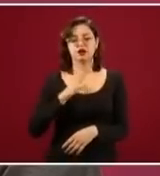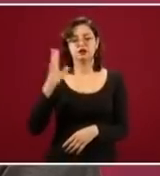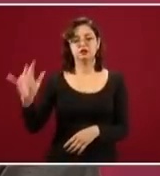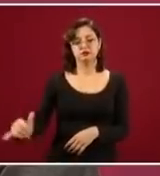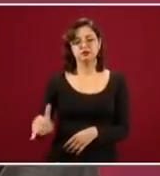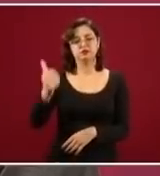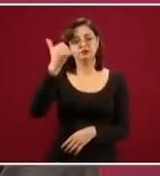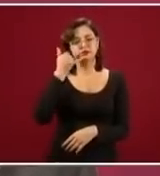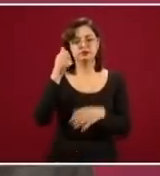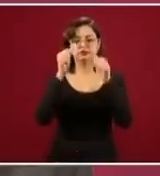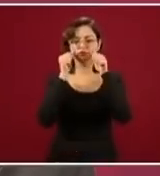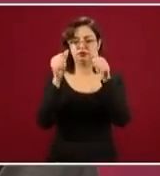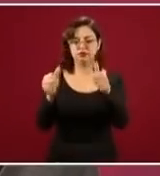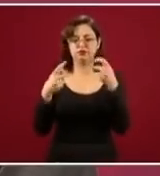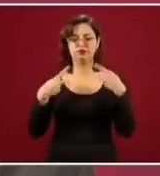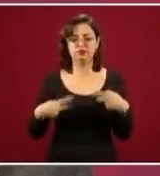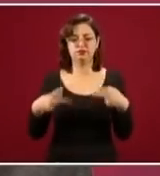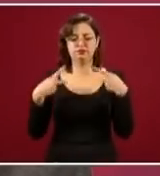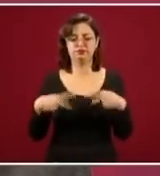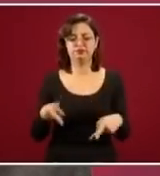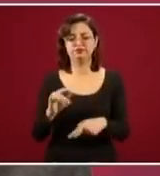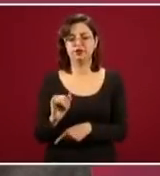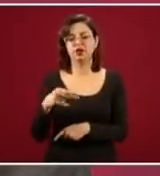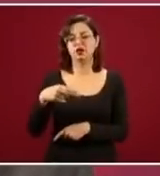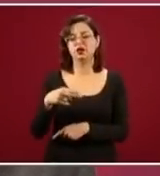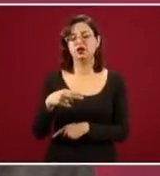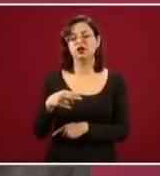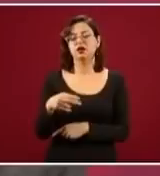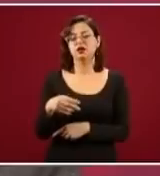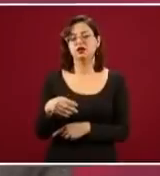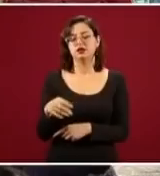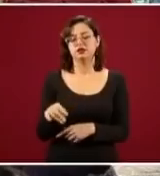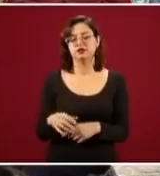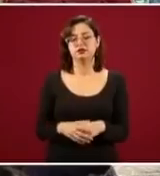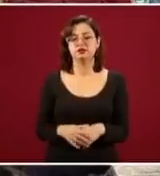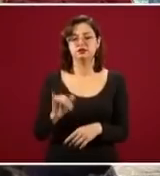de atención ciudadana del Instituto de Salud para el Bienestar,